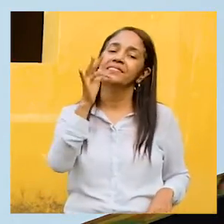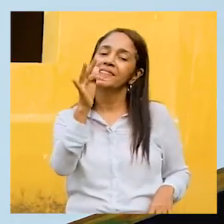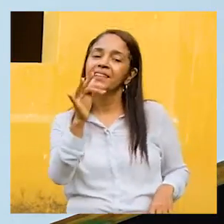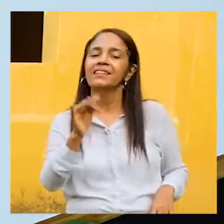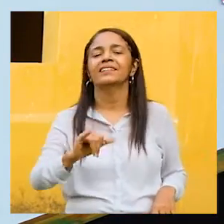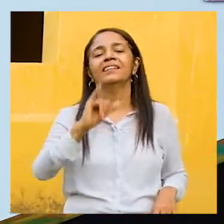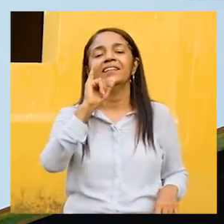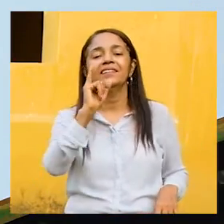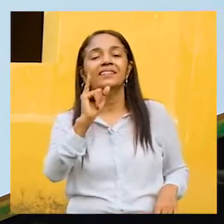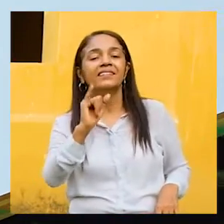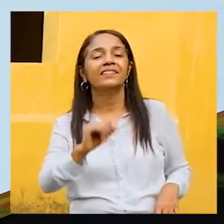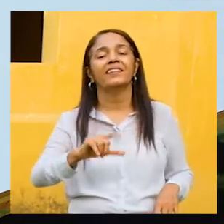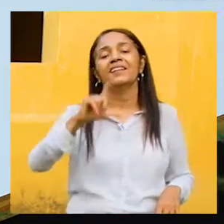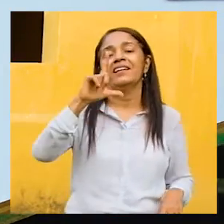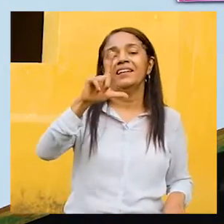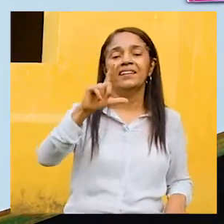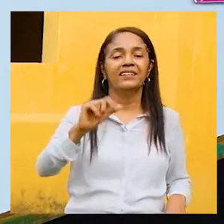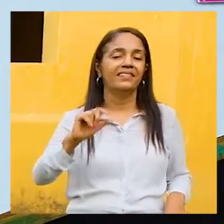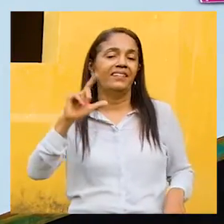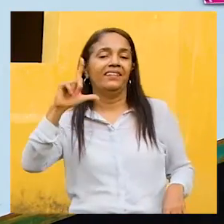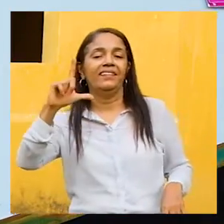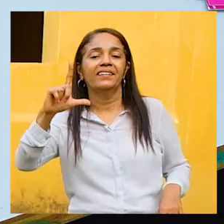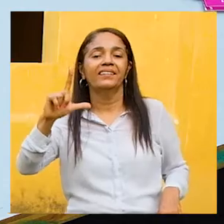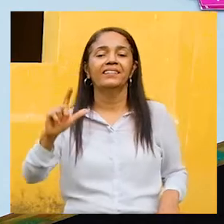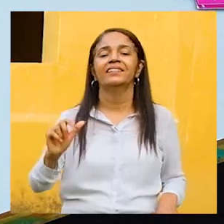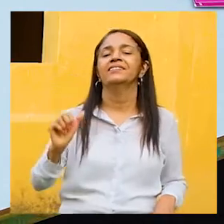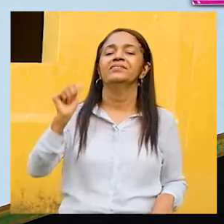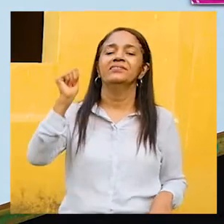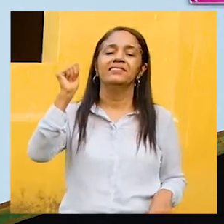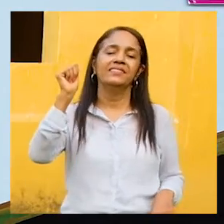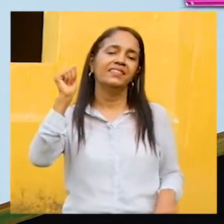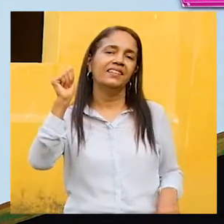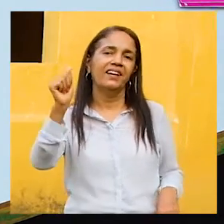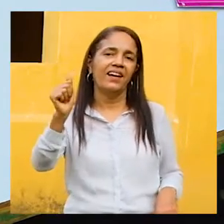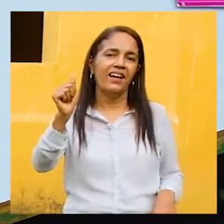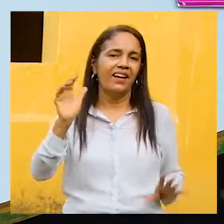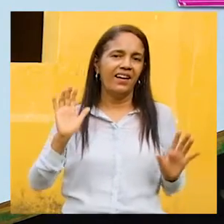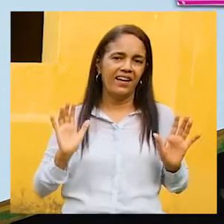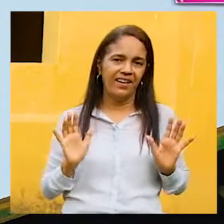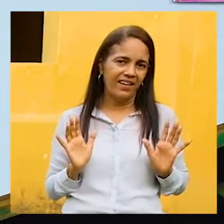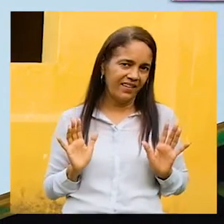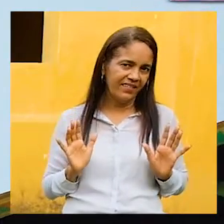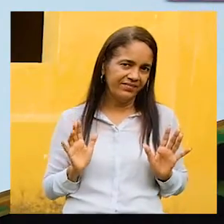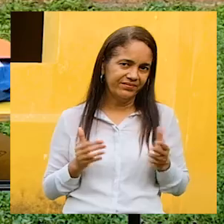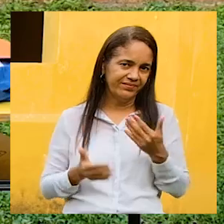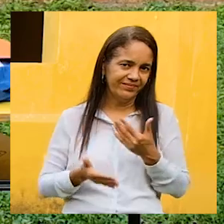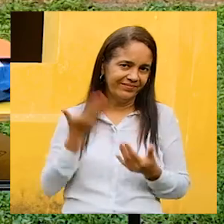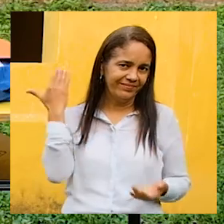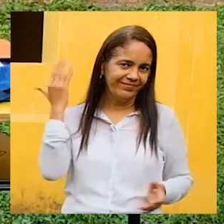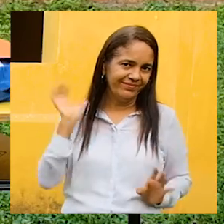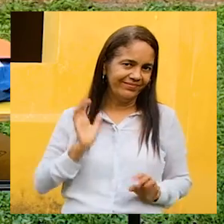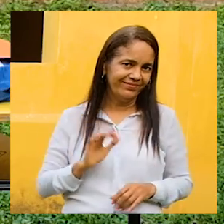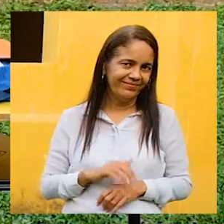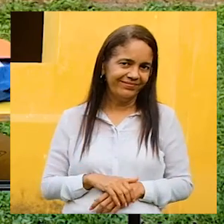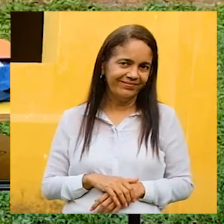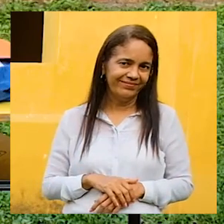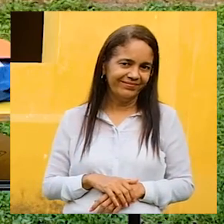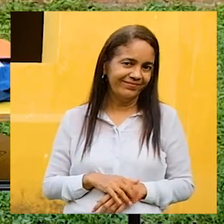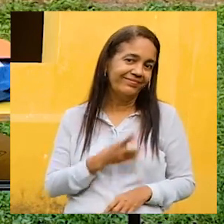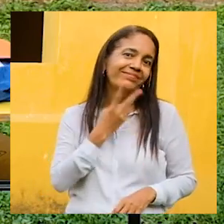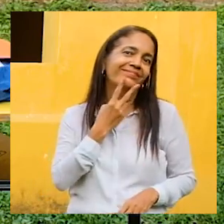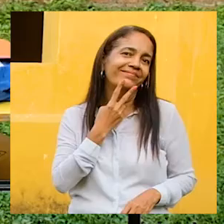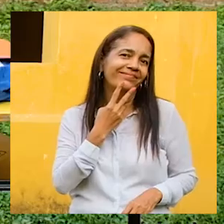la I, la L, otra L y la A. Y